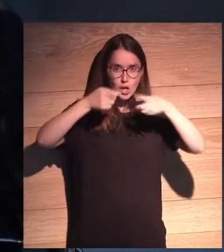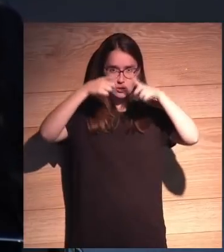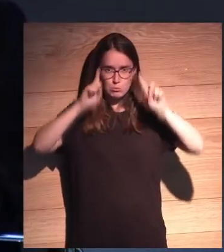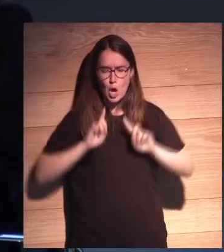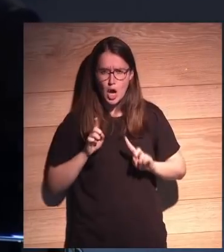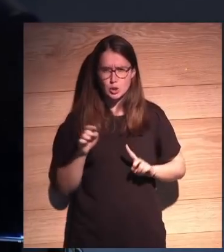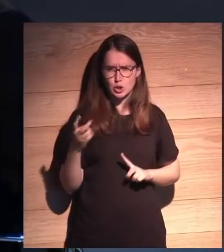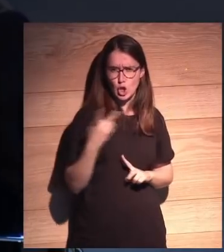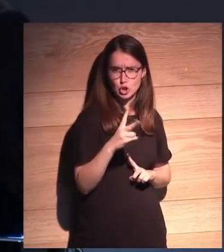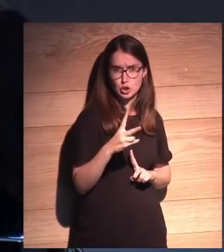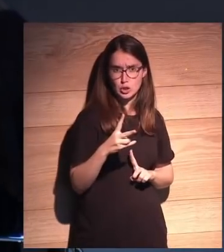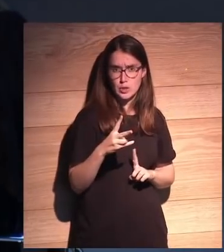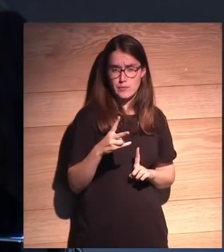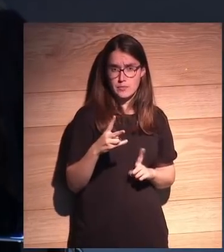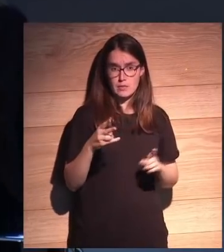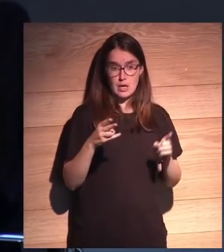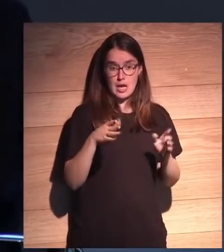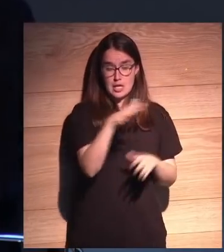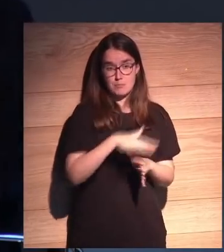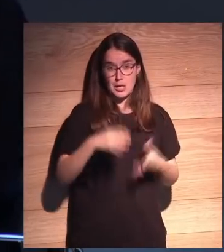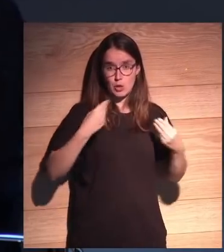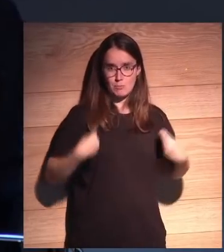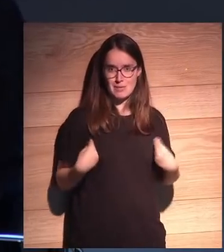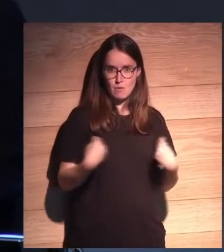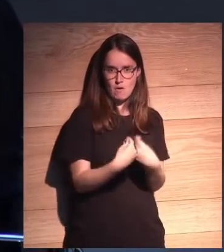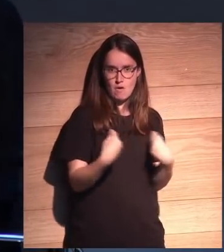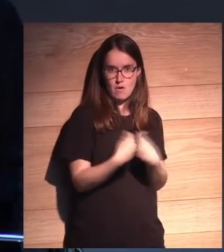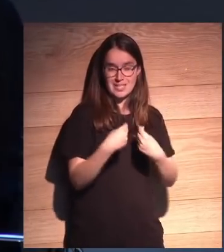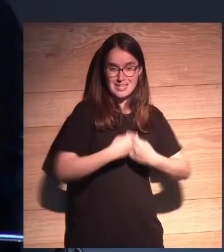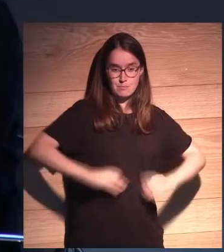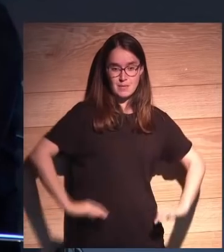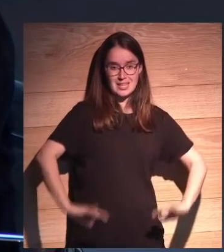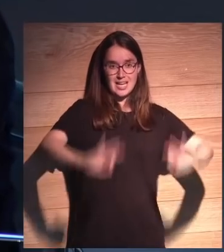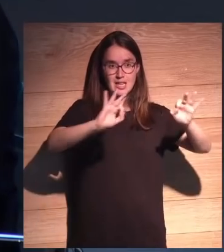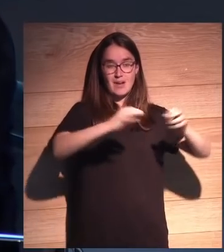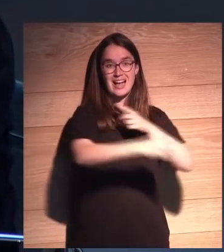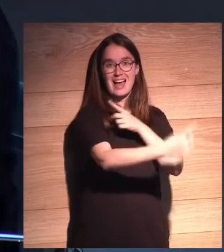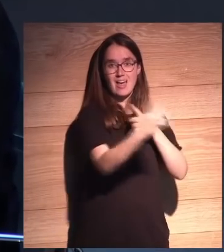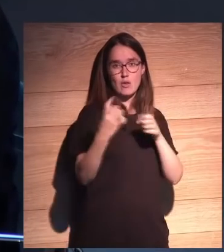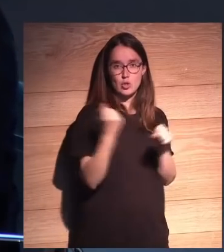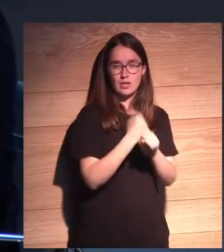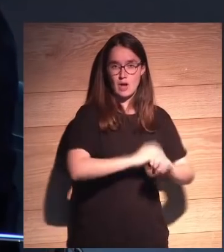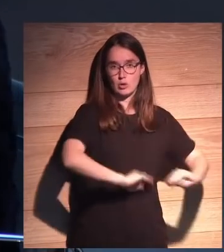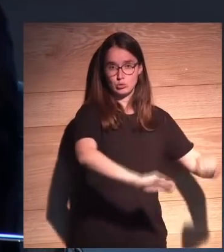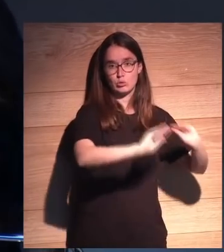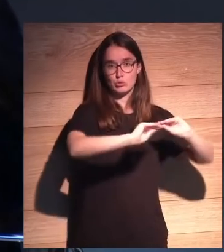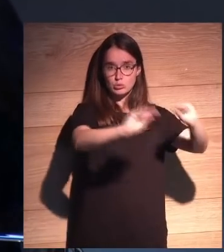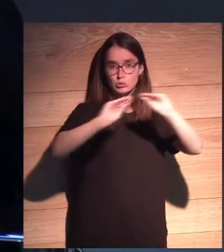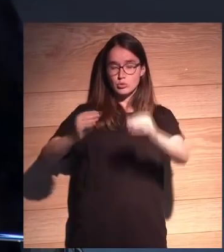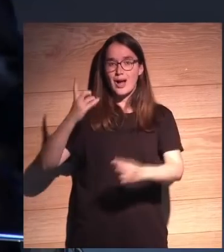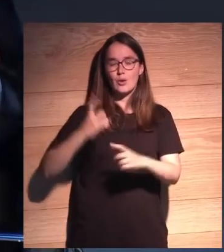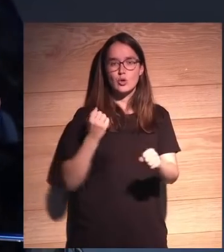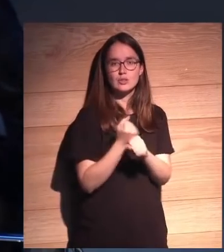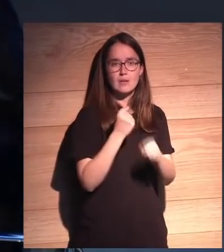monjas, compartían el mismo recinto, se especializaban por tareas, había